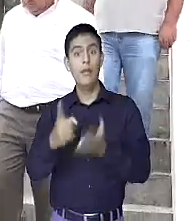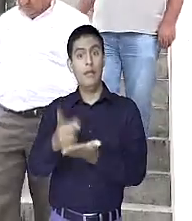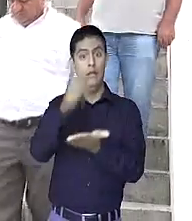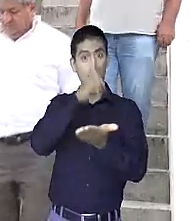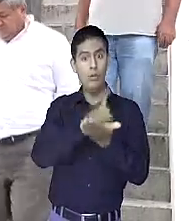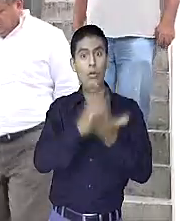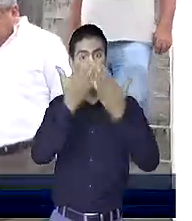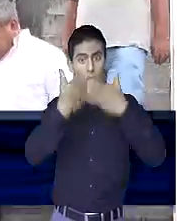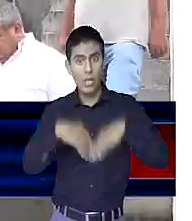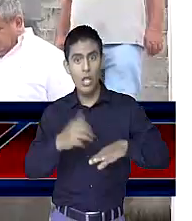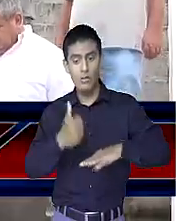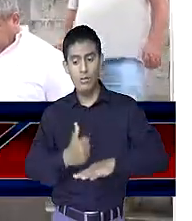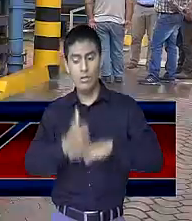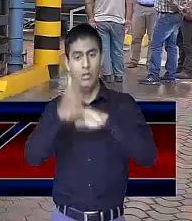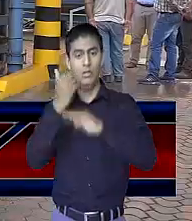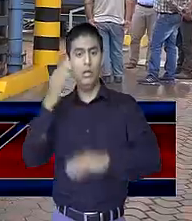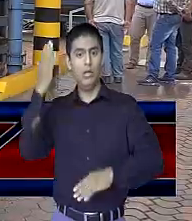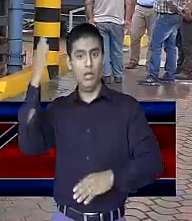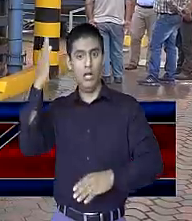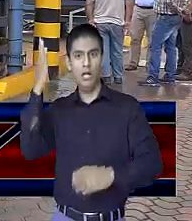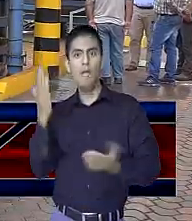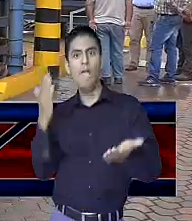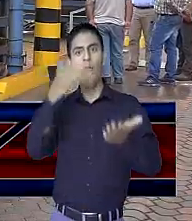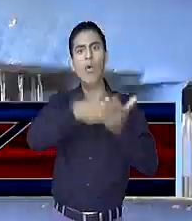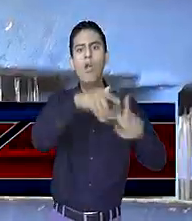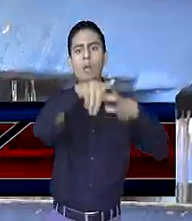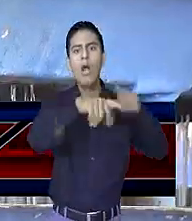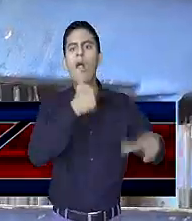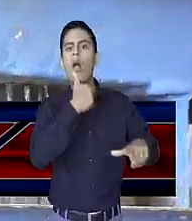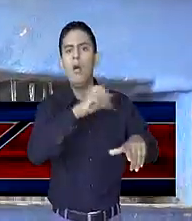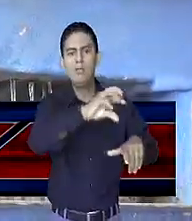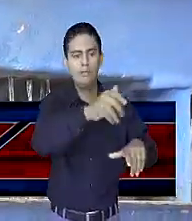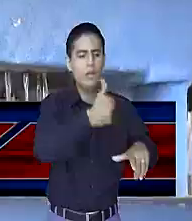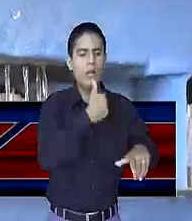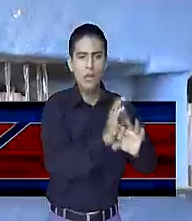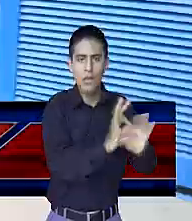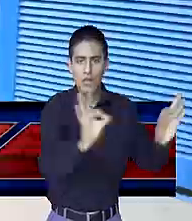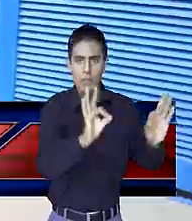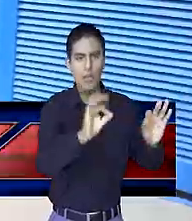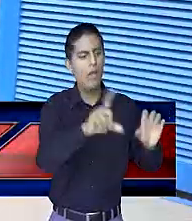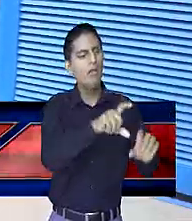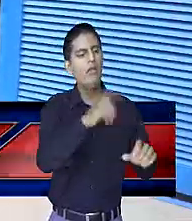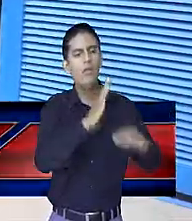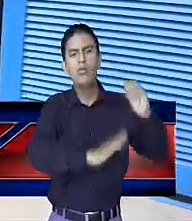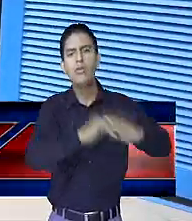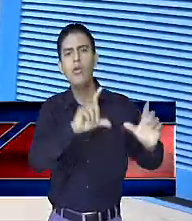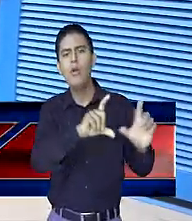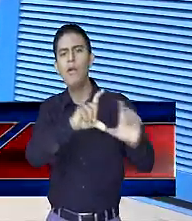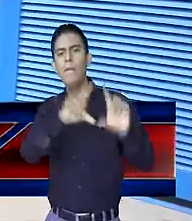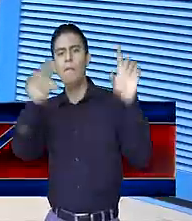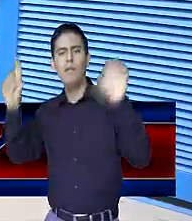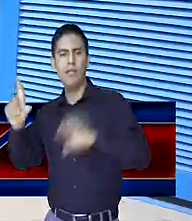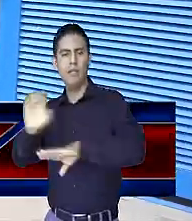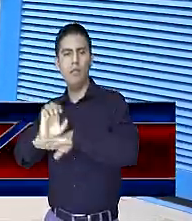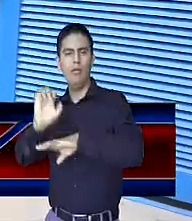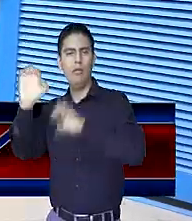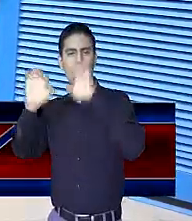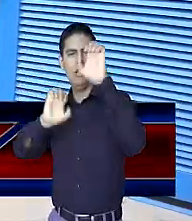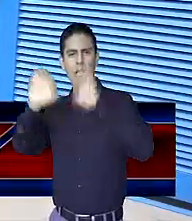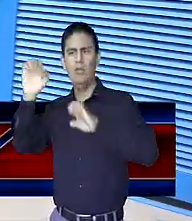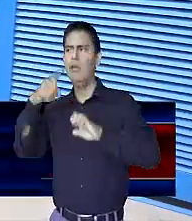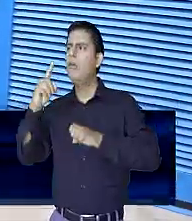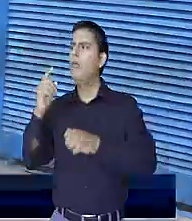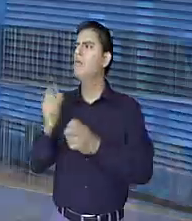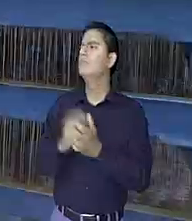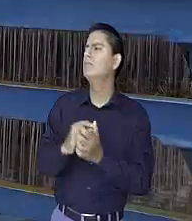semana anterior, el señor alcalde se trasladó hasta la planta de agua potable construida por Ecuador Estratégico para exigir una explicación de cuándo